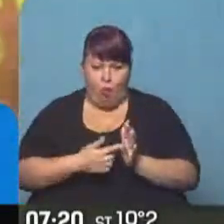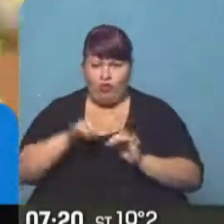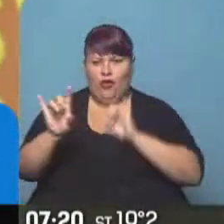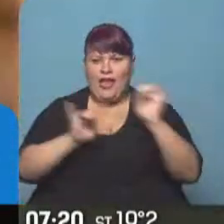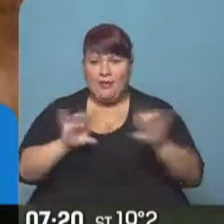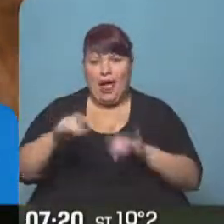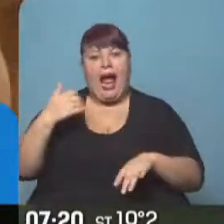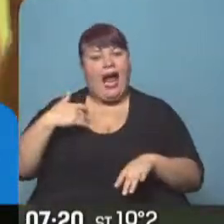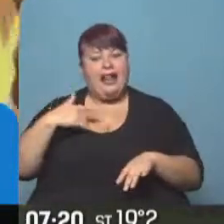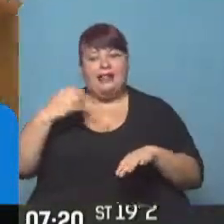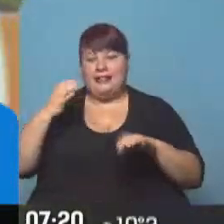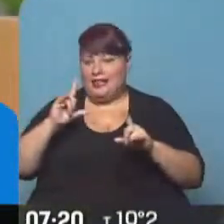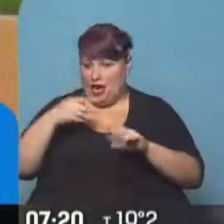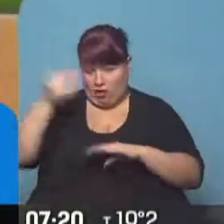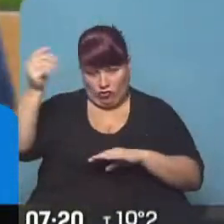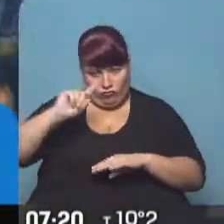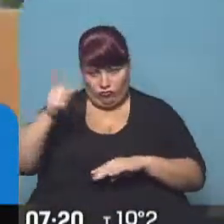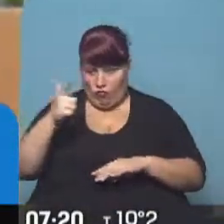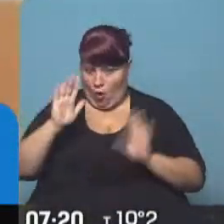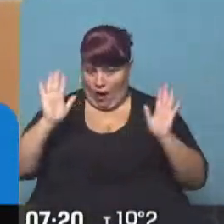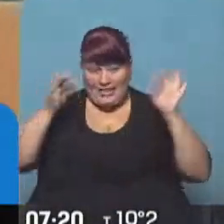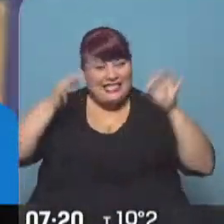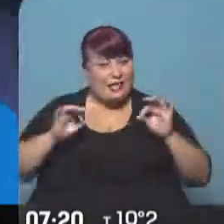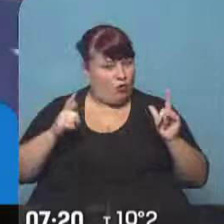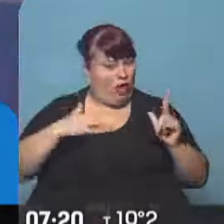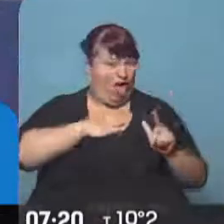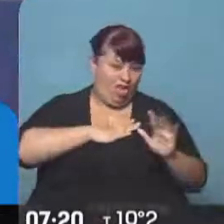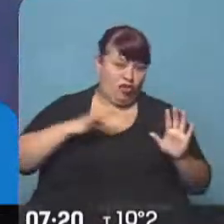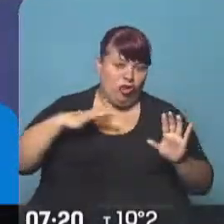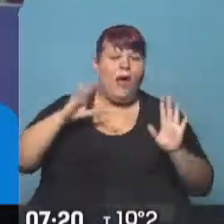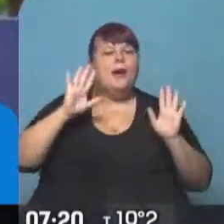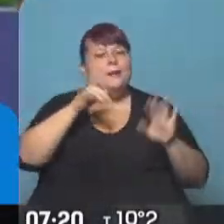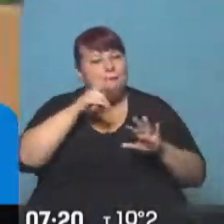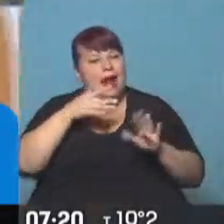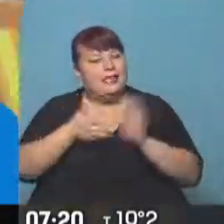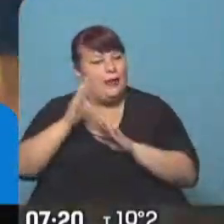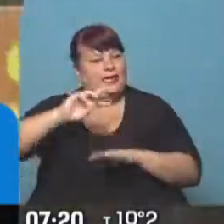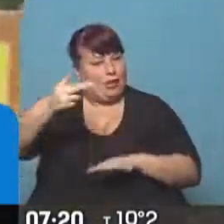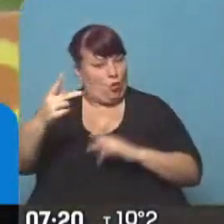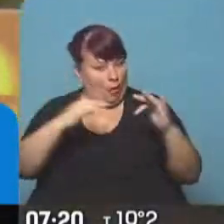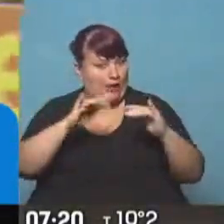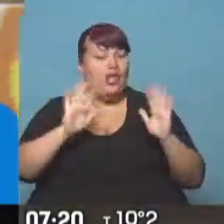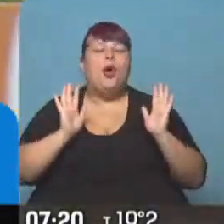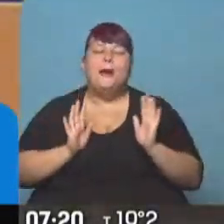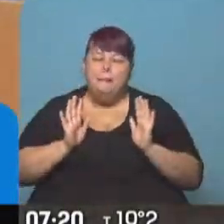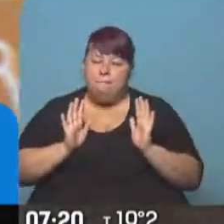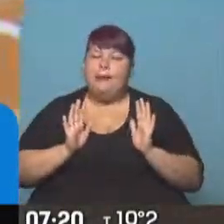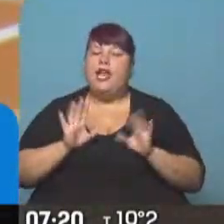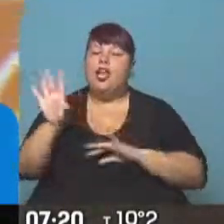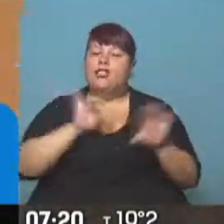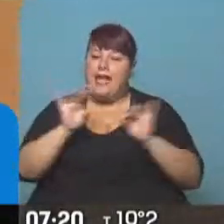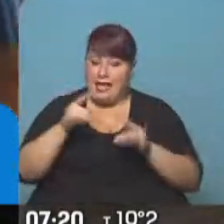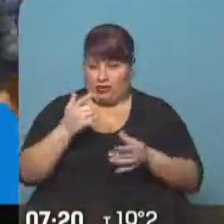eliminatoria. Argentina todavía no tiene un lugar de clasificación segura. Sí estaría llegando al repechaje, pero obviamente una selección